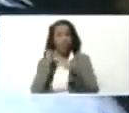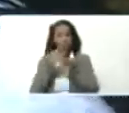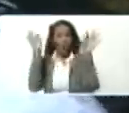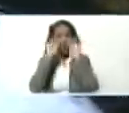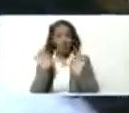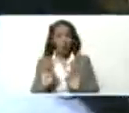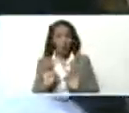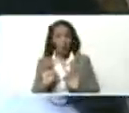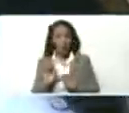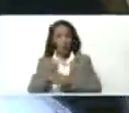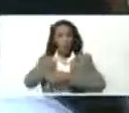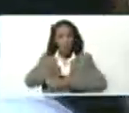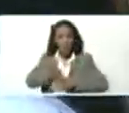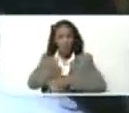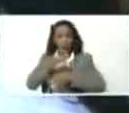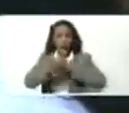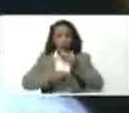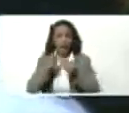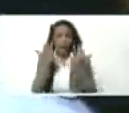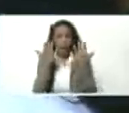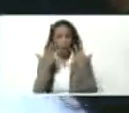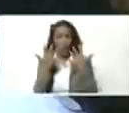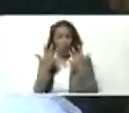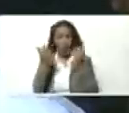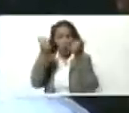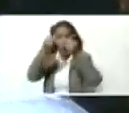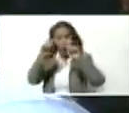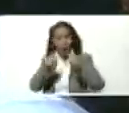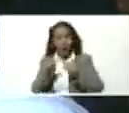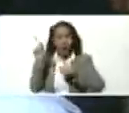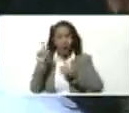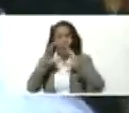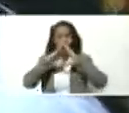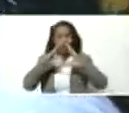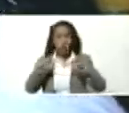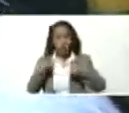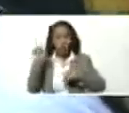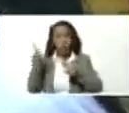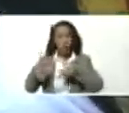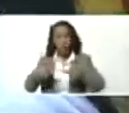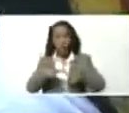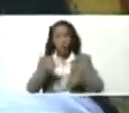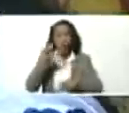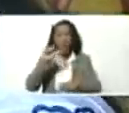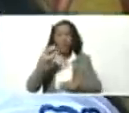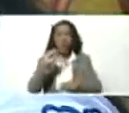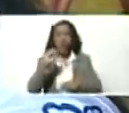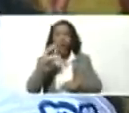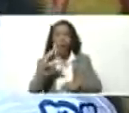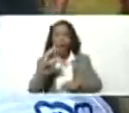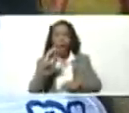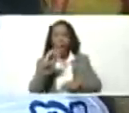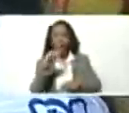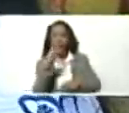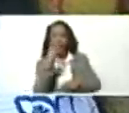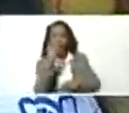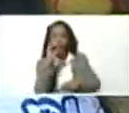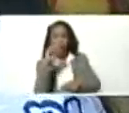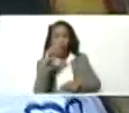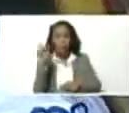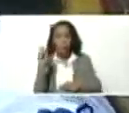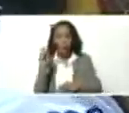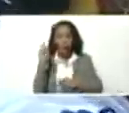pajarito de madera balsa hecha por manos de los artesanos nicaragüenses de la zona de Solentiname, en el departamento de Río San